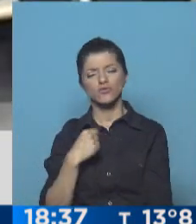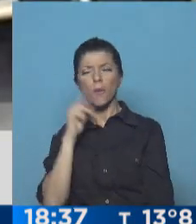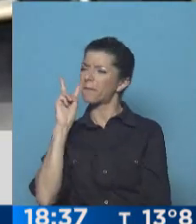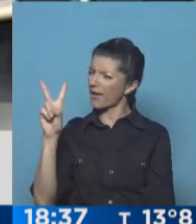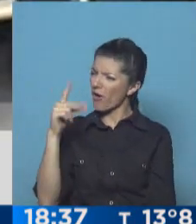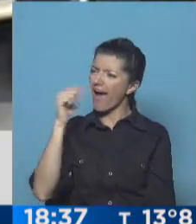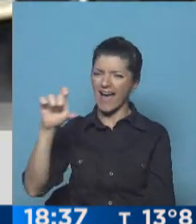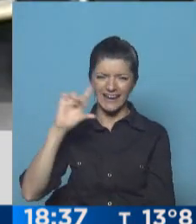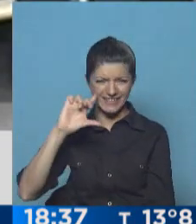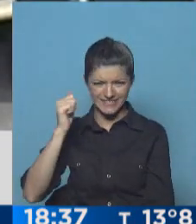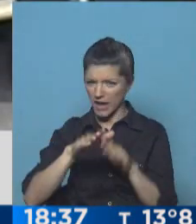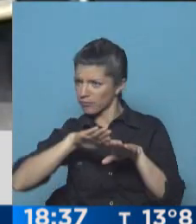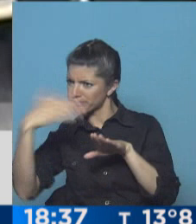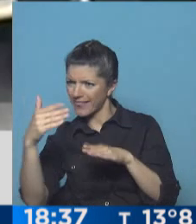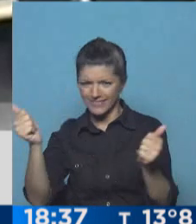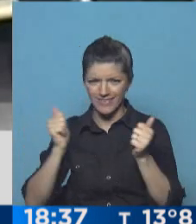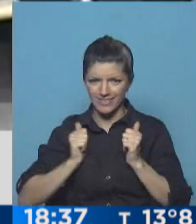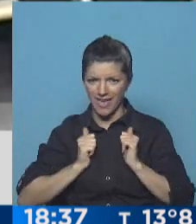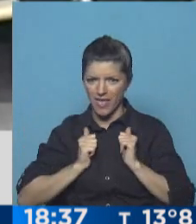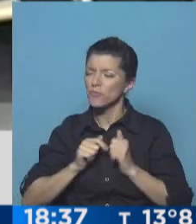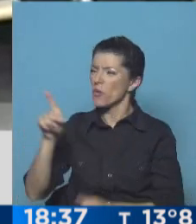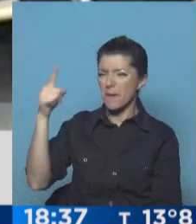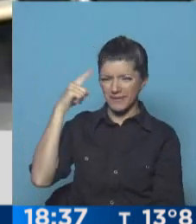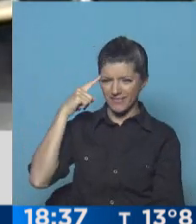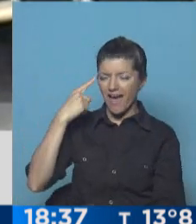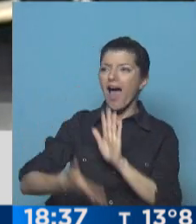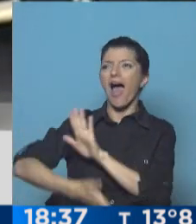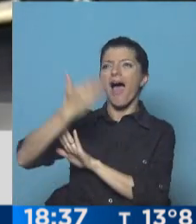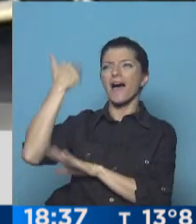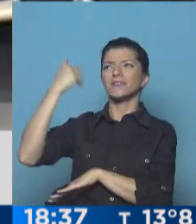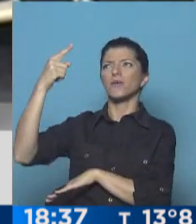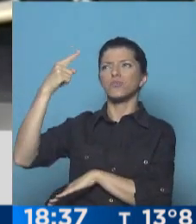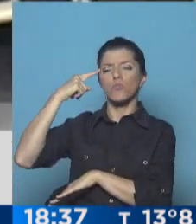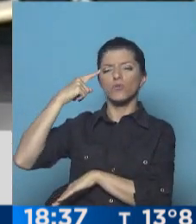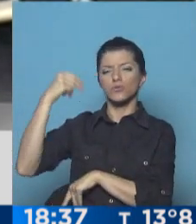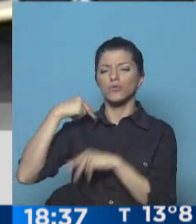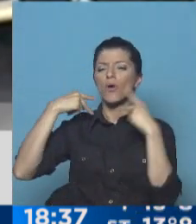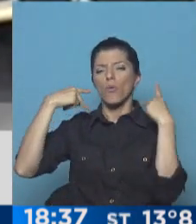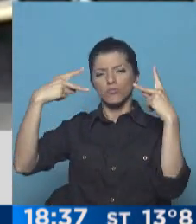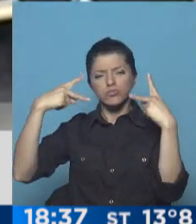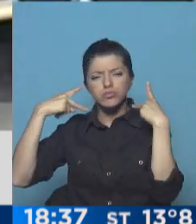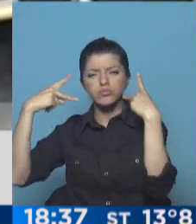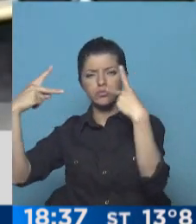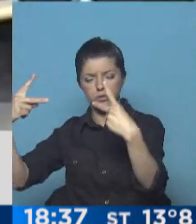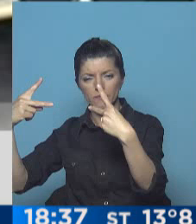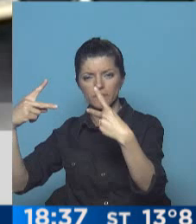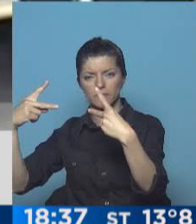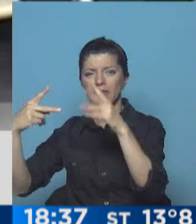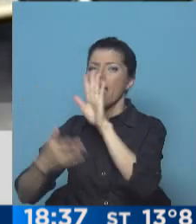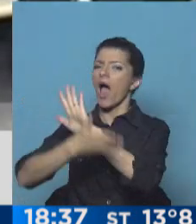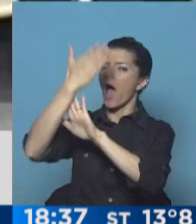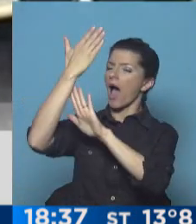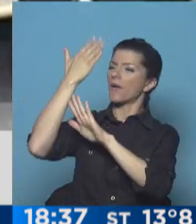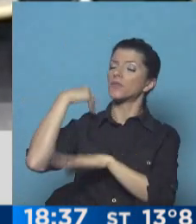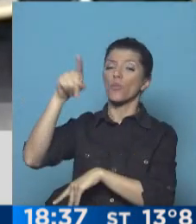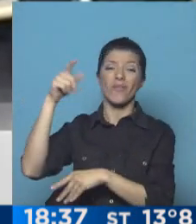ahí al lado tuyo, Cristina, que cuando llevamos adelante esas giras tumultuosas de fines del siglo pasado, cuando